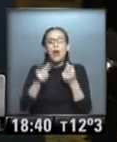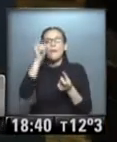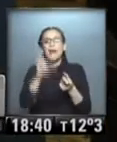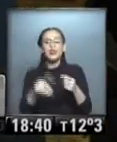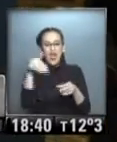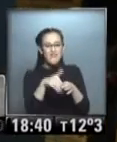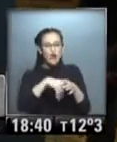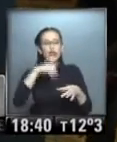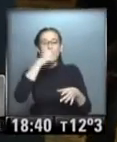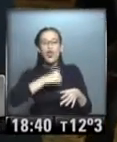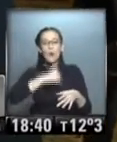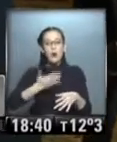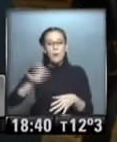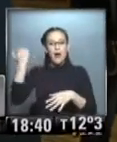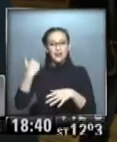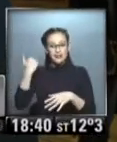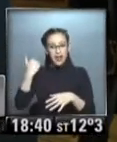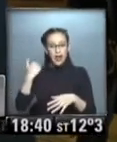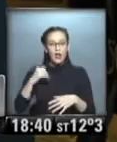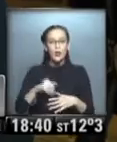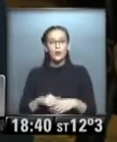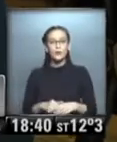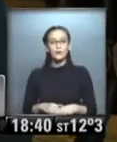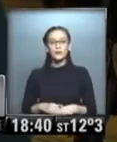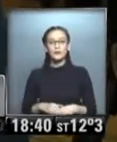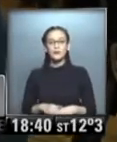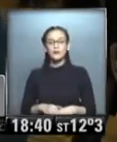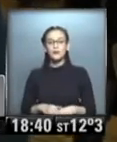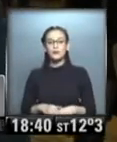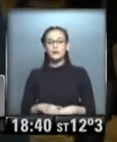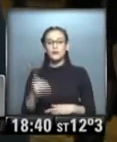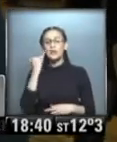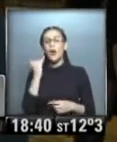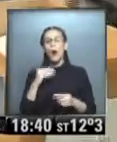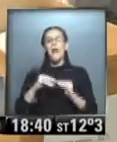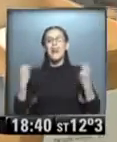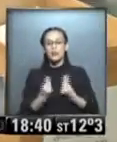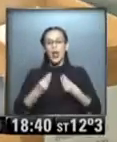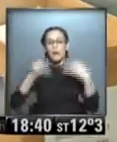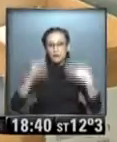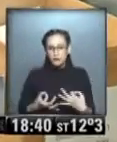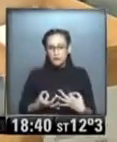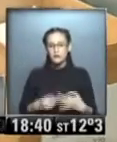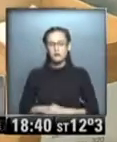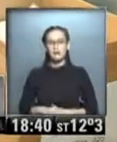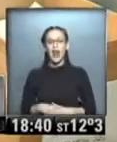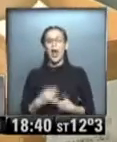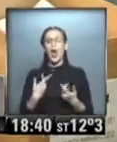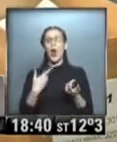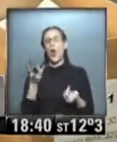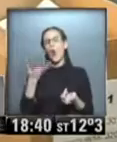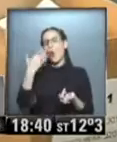el domingo pasado sea lo que quede asentado y como resultado definitivo de esta elección. Al